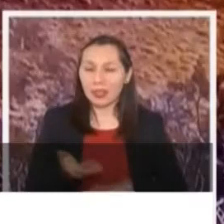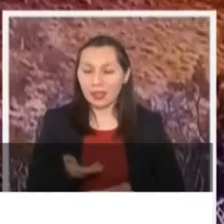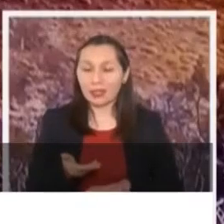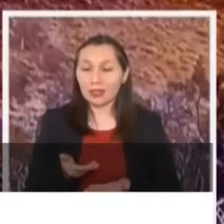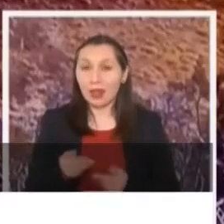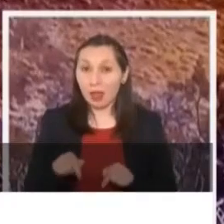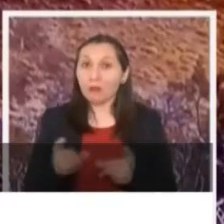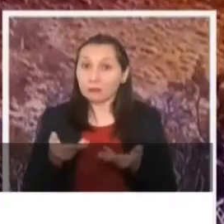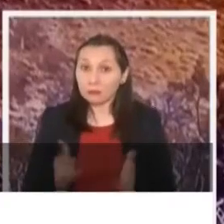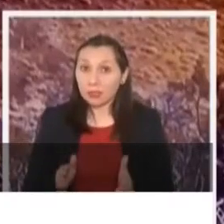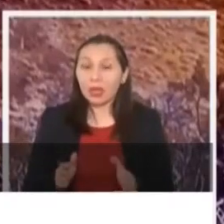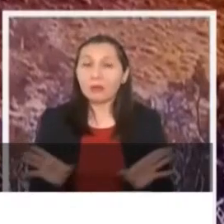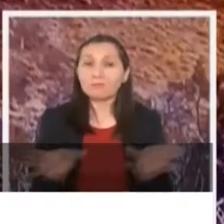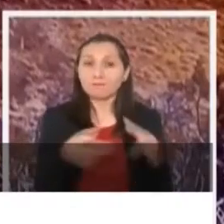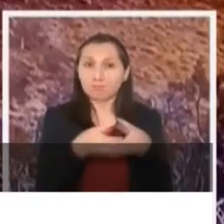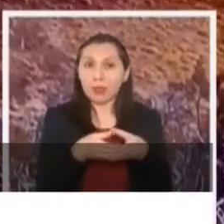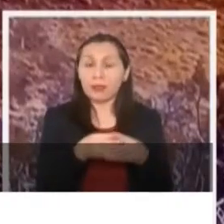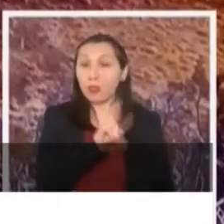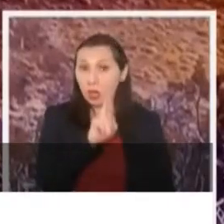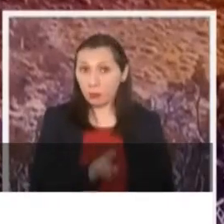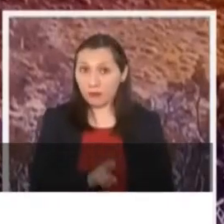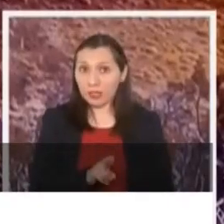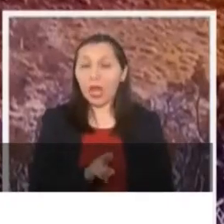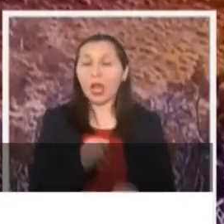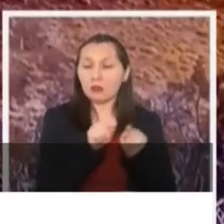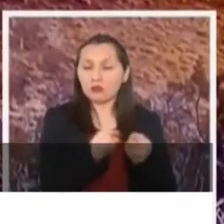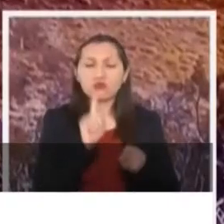del 21% de los que acudieron a las urnas ayer votaron en blanco.